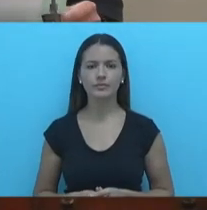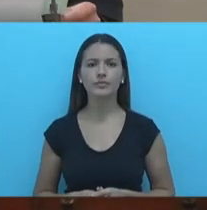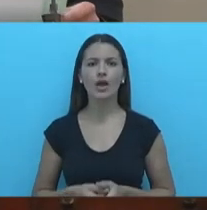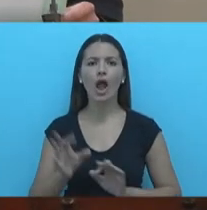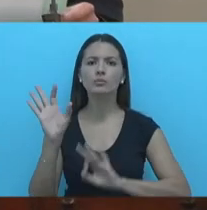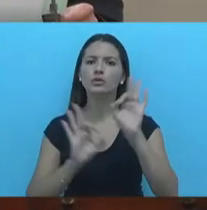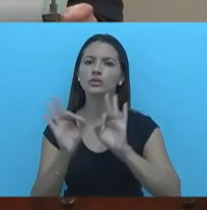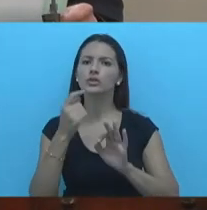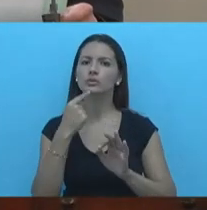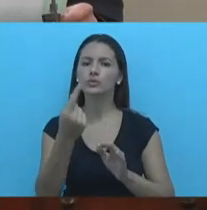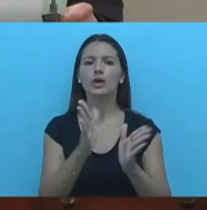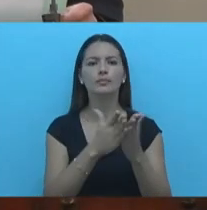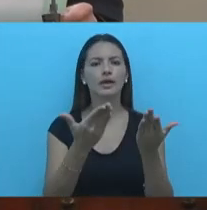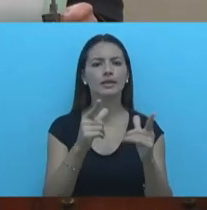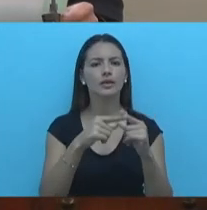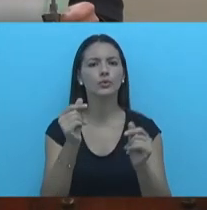Proyecto de resolución, expediente